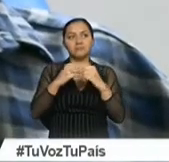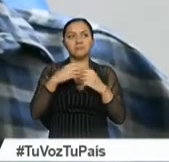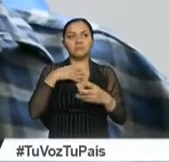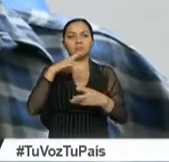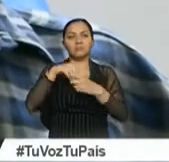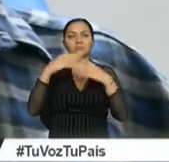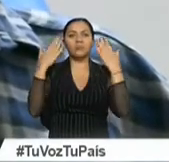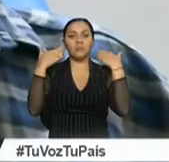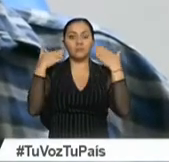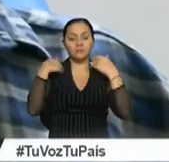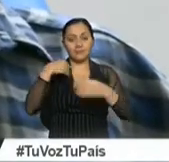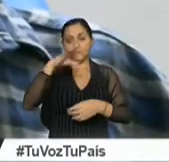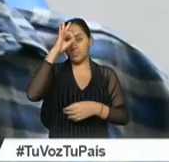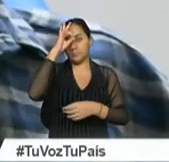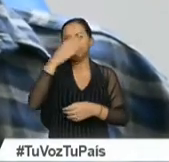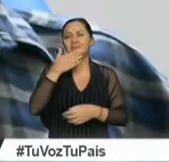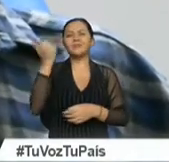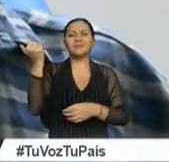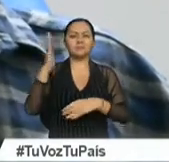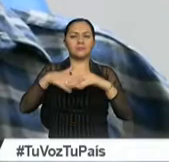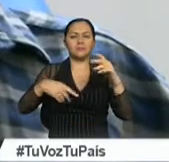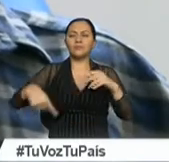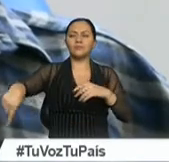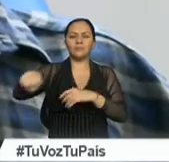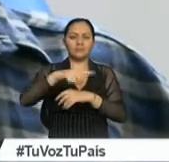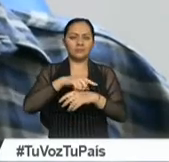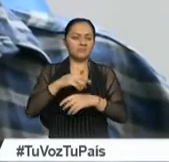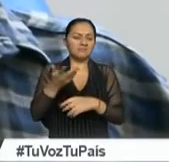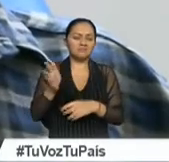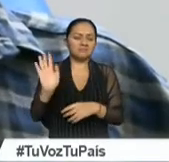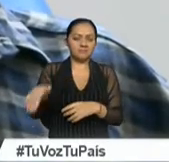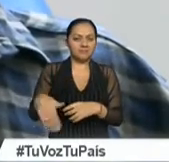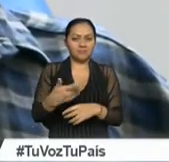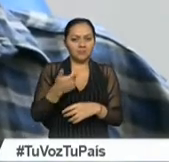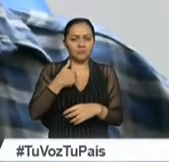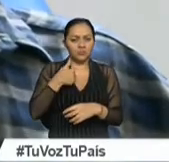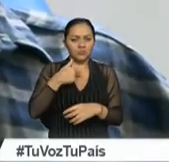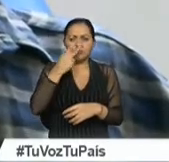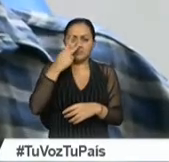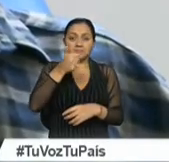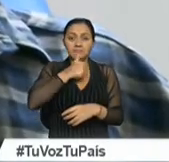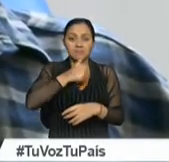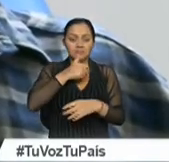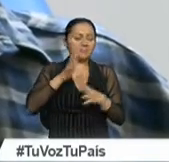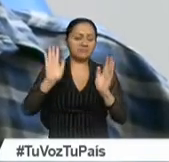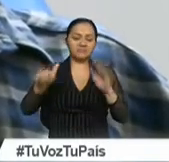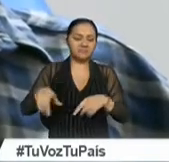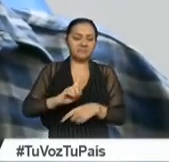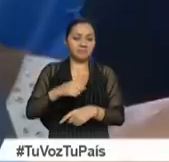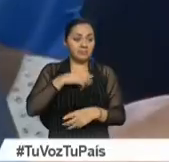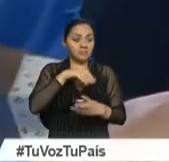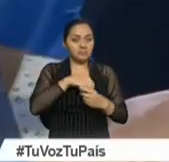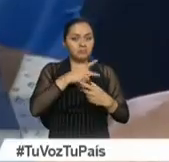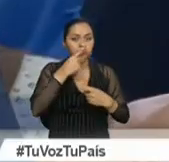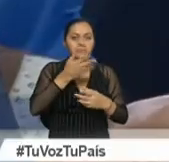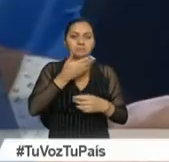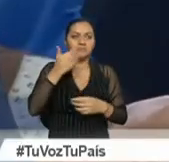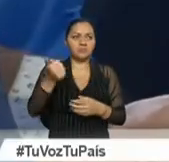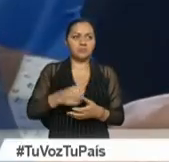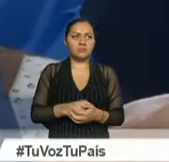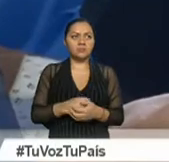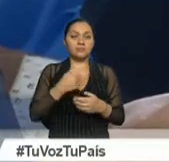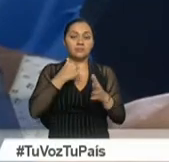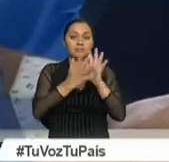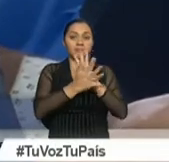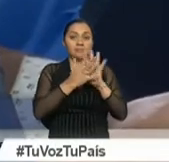es mejor que, para mi concepto, una clínica, porque yo me he hecho ver también, pero no es igual. Me han comentado y me han